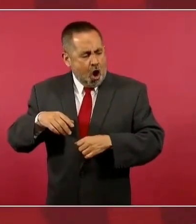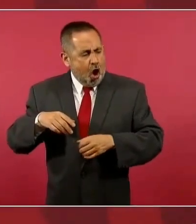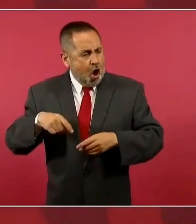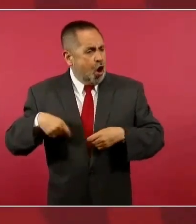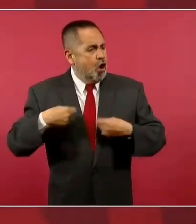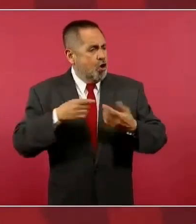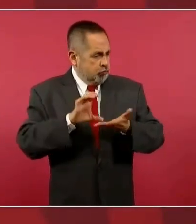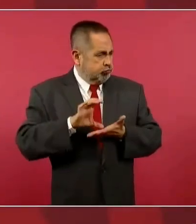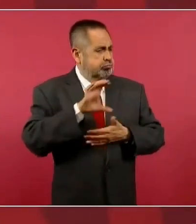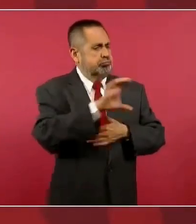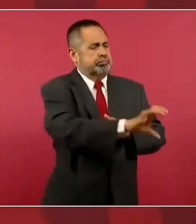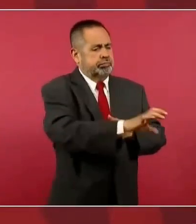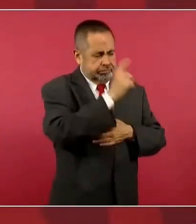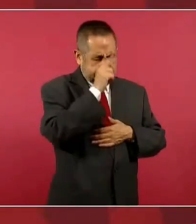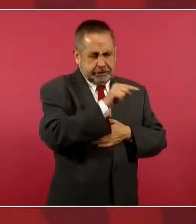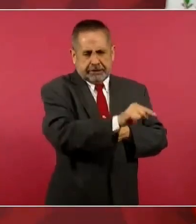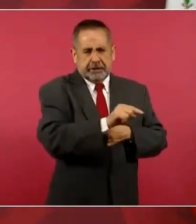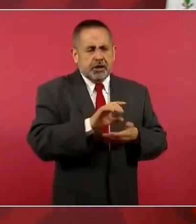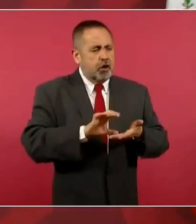una cantidad